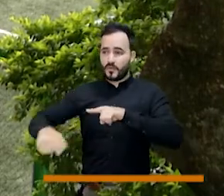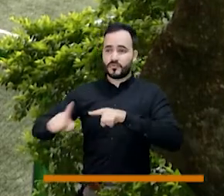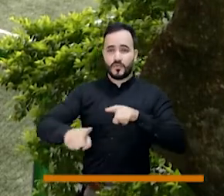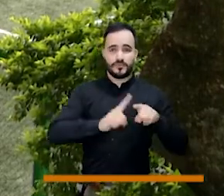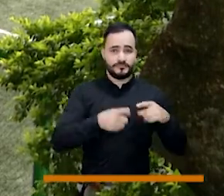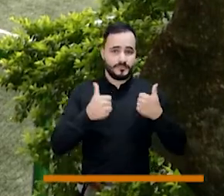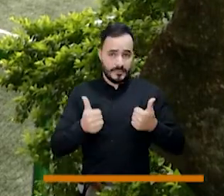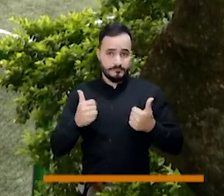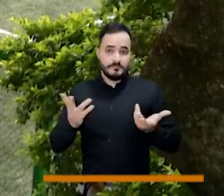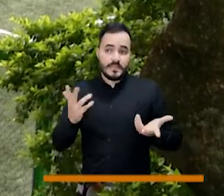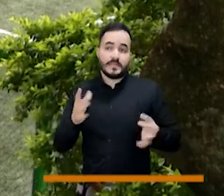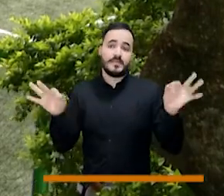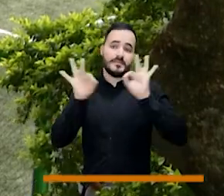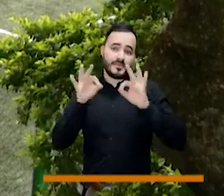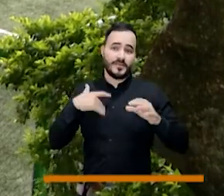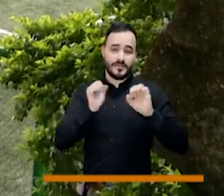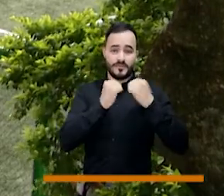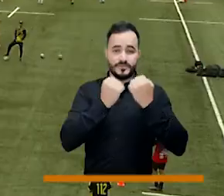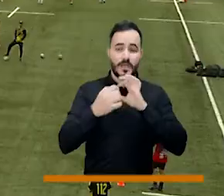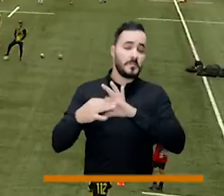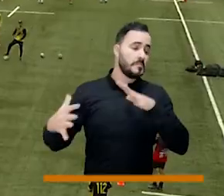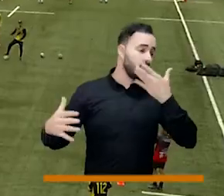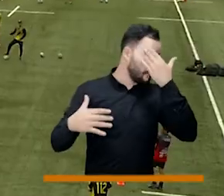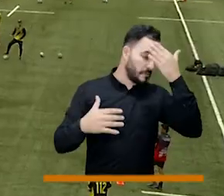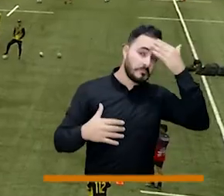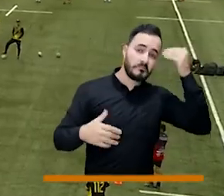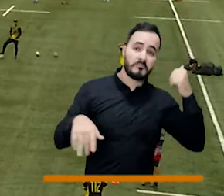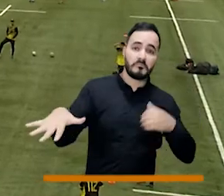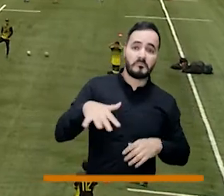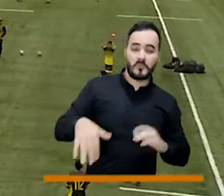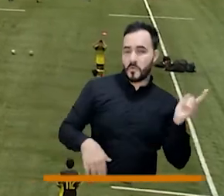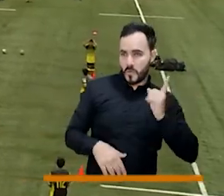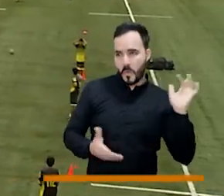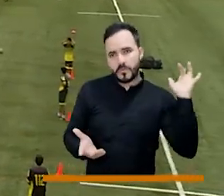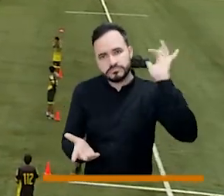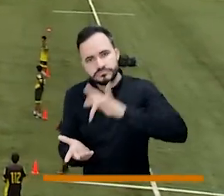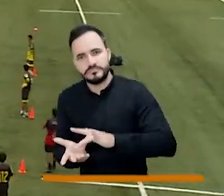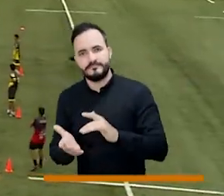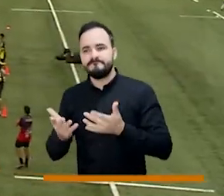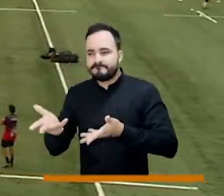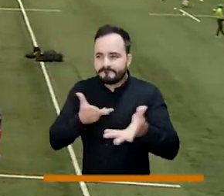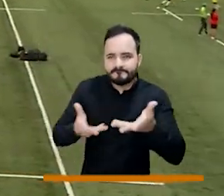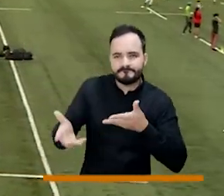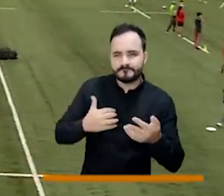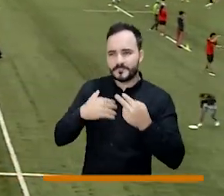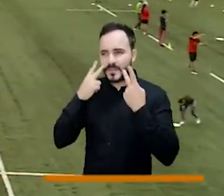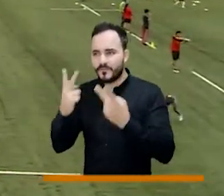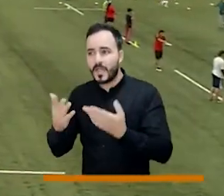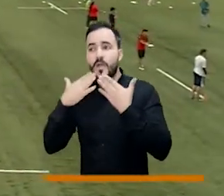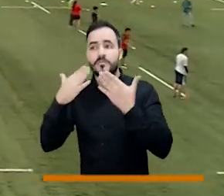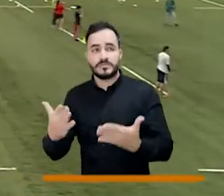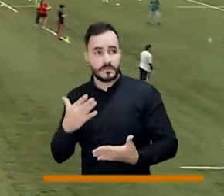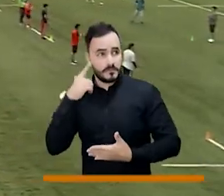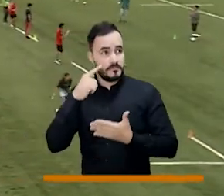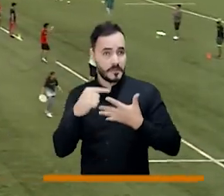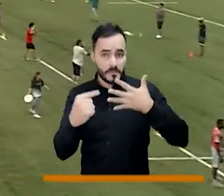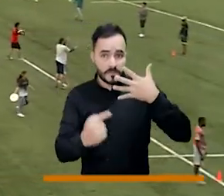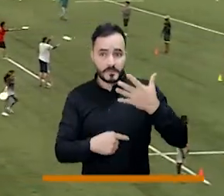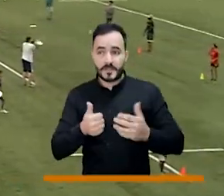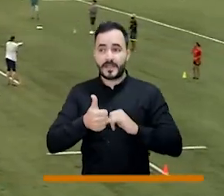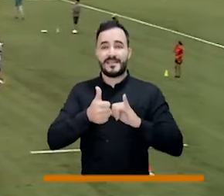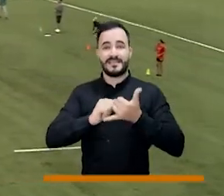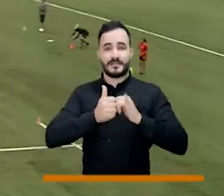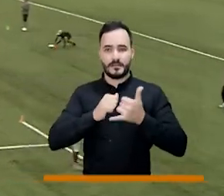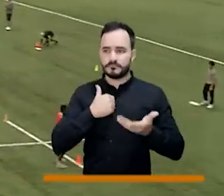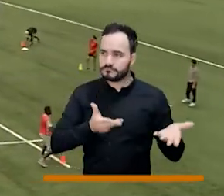ciudad, es muy importante estar en el territorio, venir a estos espacios en las comunas donde hemos caminado y conocer cómo está la oferta